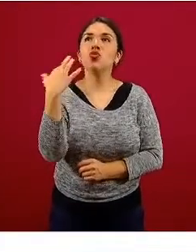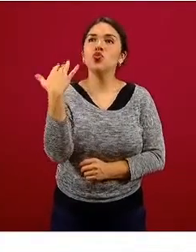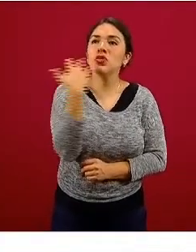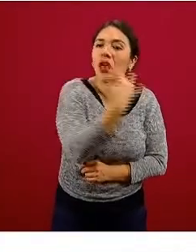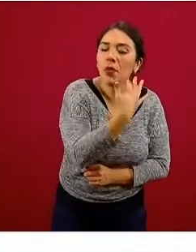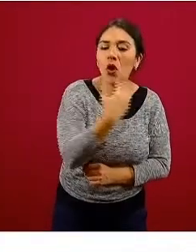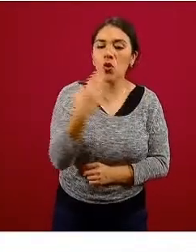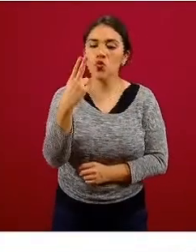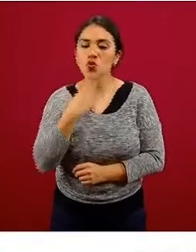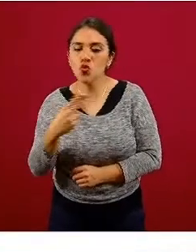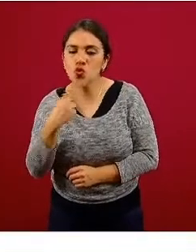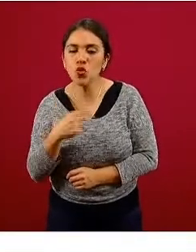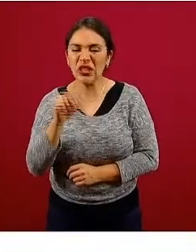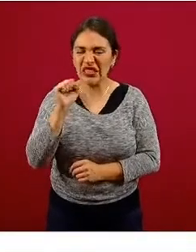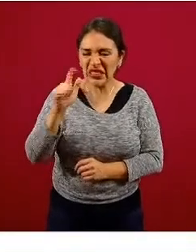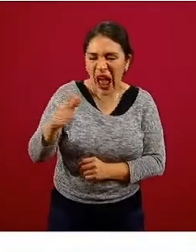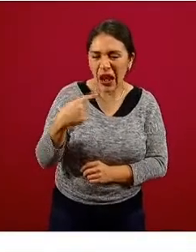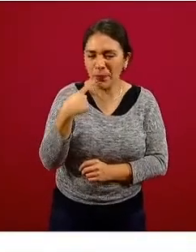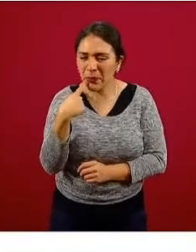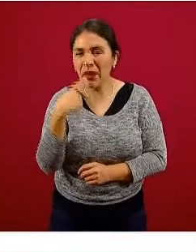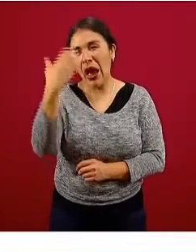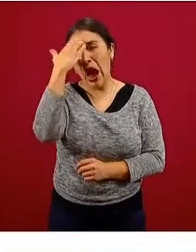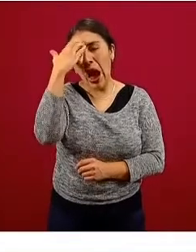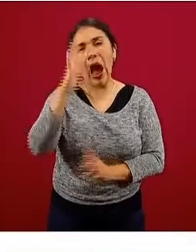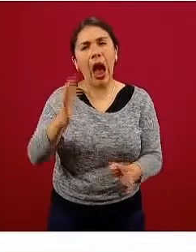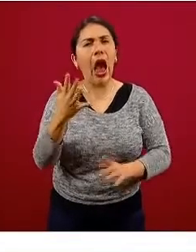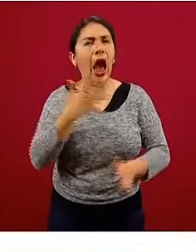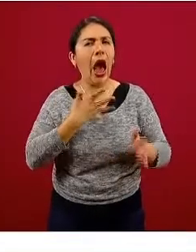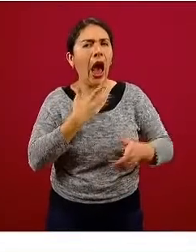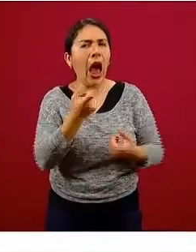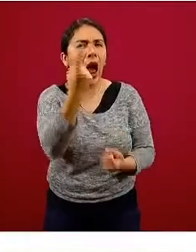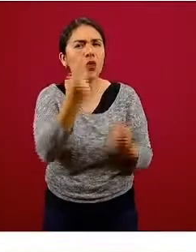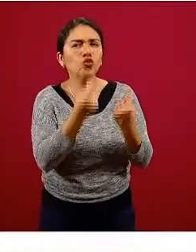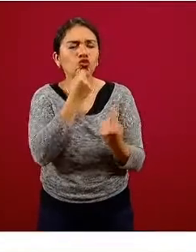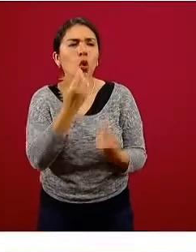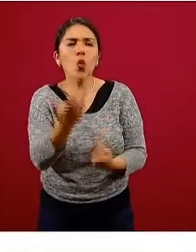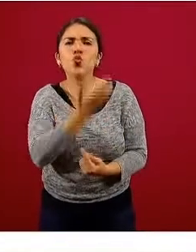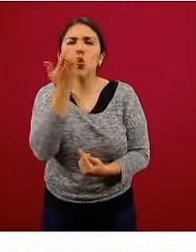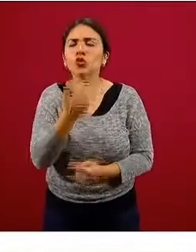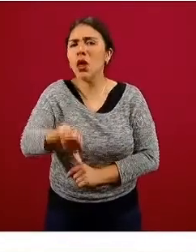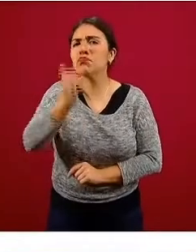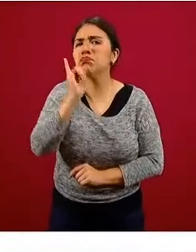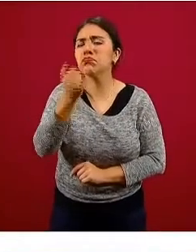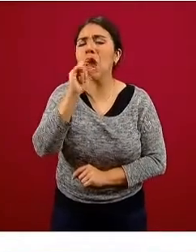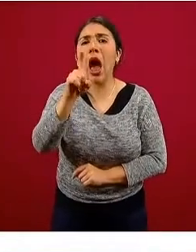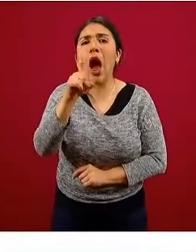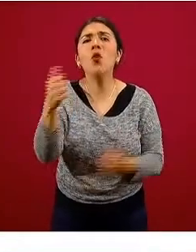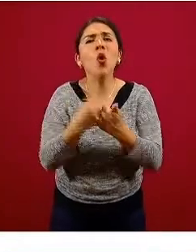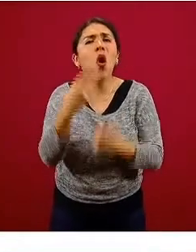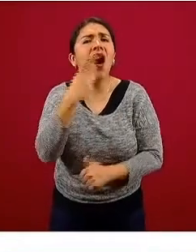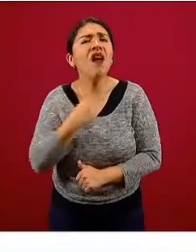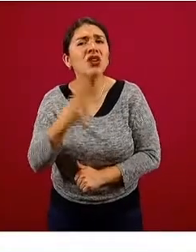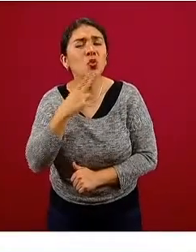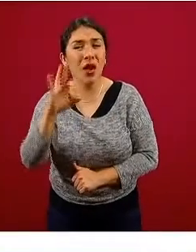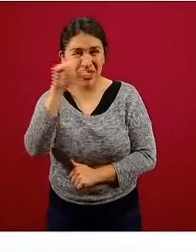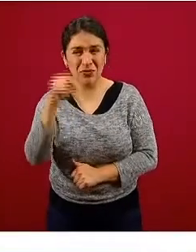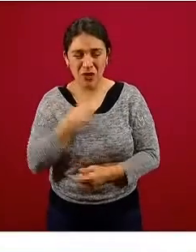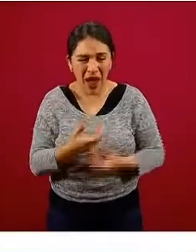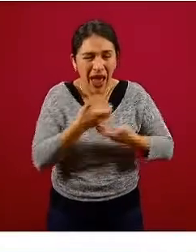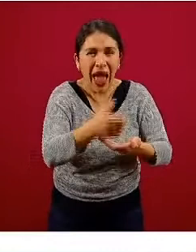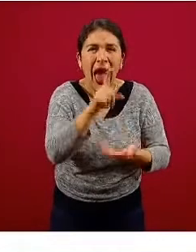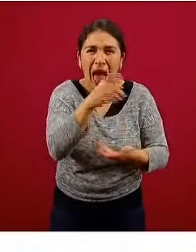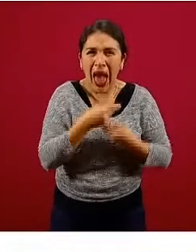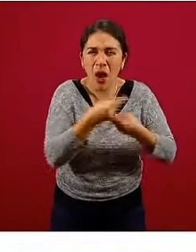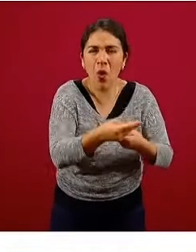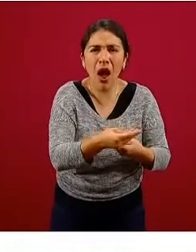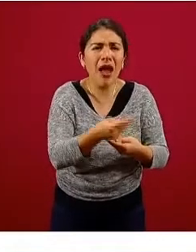salados, condimentados. Hay niños que se acostumbran a hidratarse con bebidas azucaradas y cuando uno les ofrece agua,